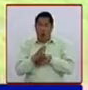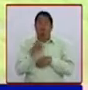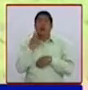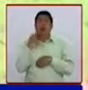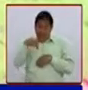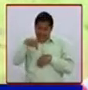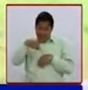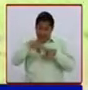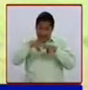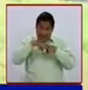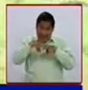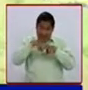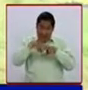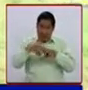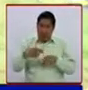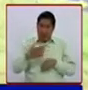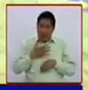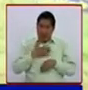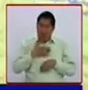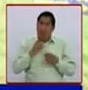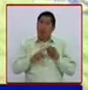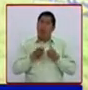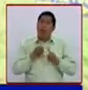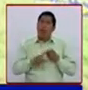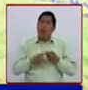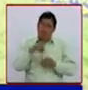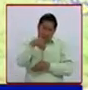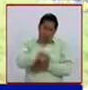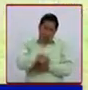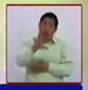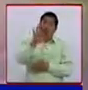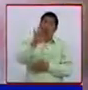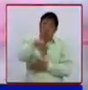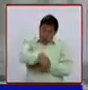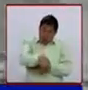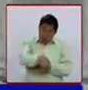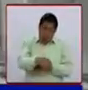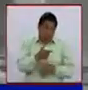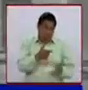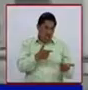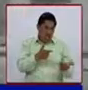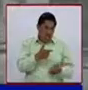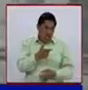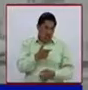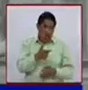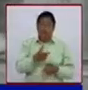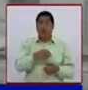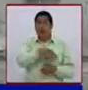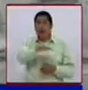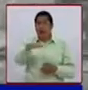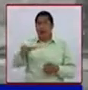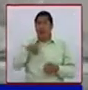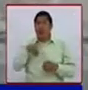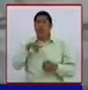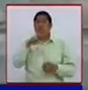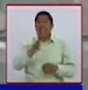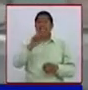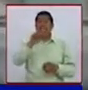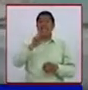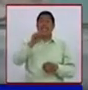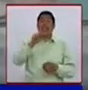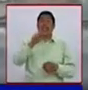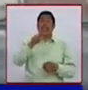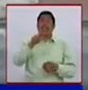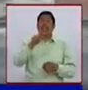En este día mismo, la otra vez, mi amigo había asaltado así de noche, a las 9 de la noche. Estamos en la zona de exaltación de la ciudad del